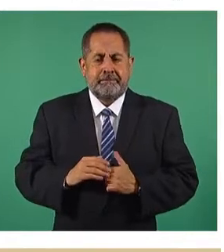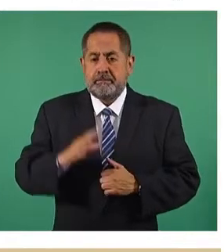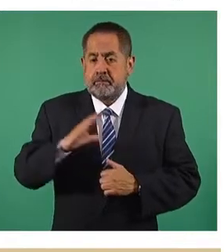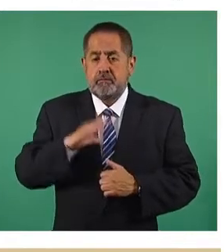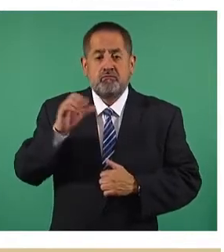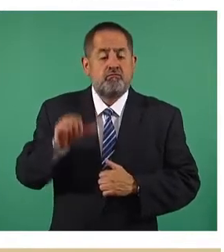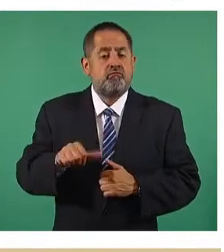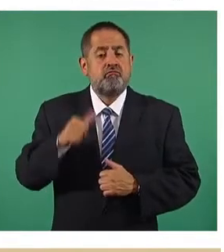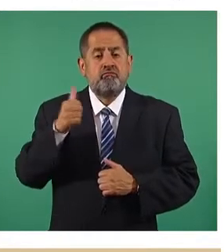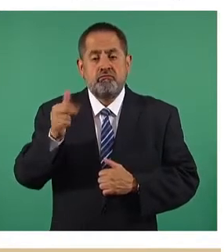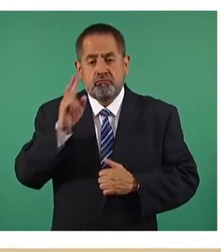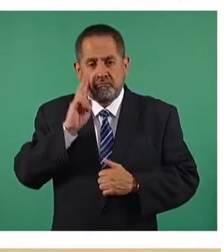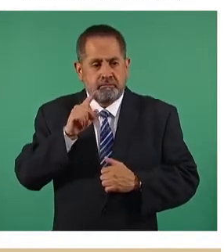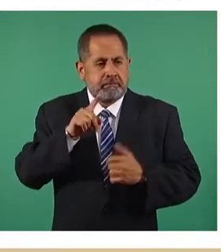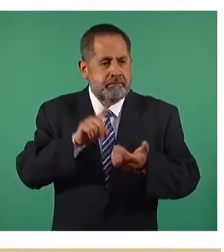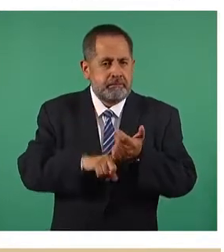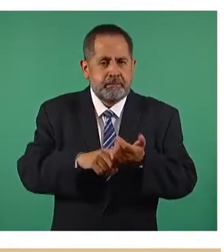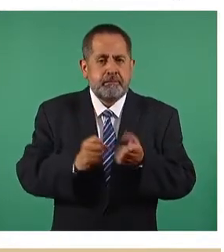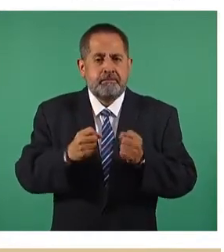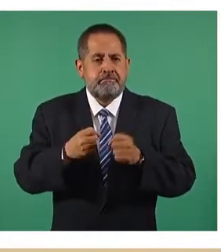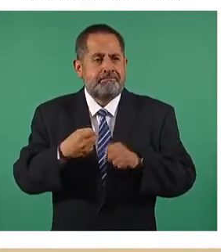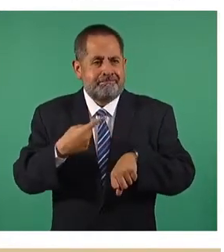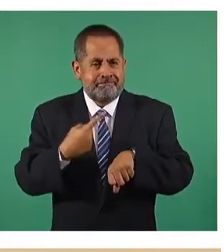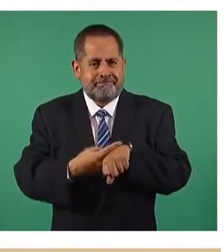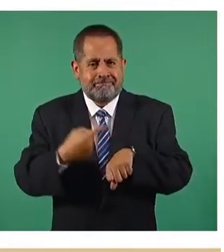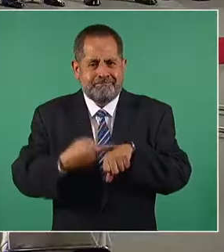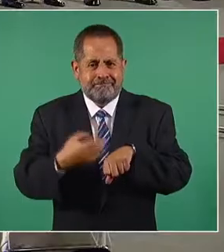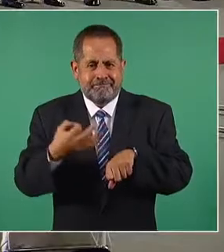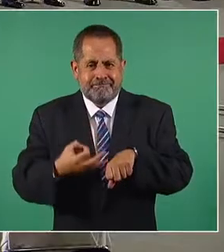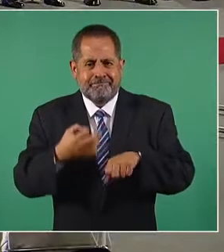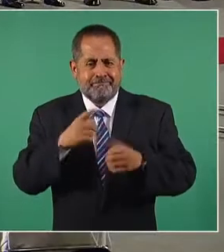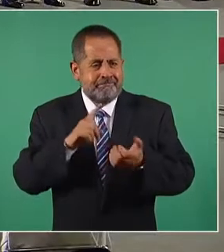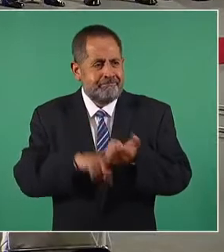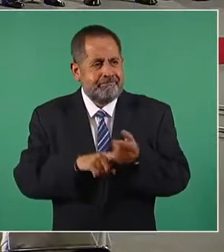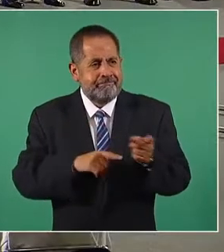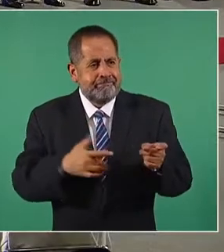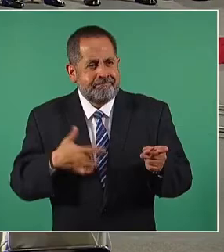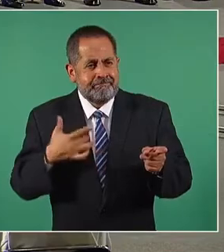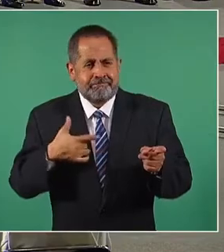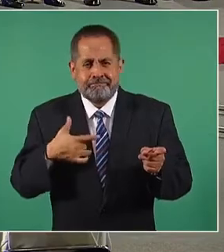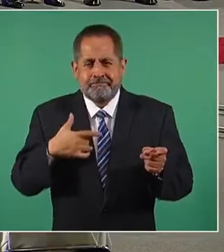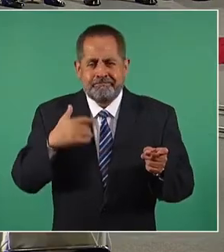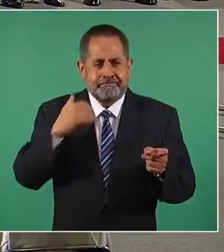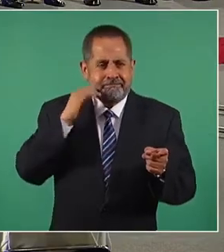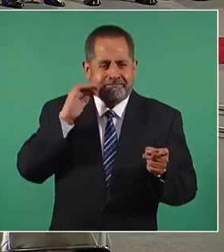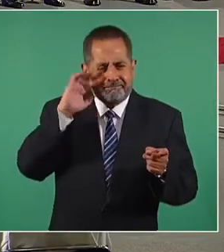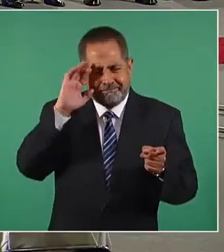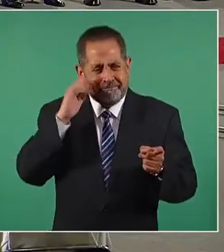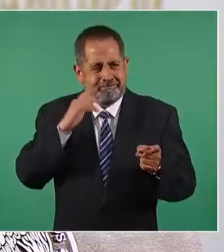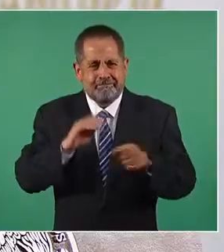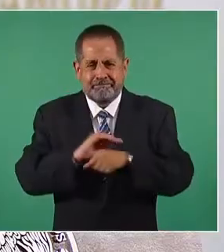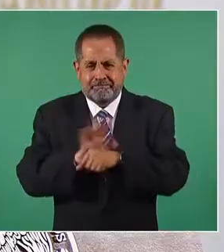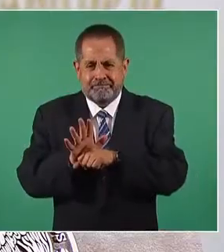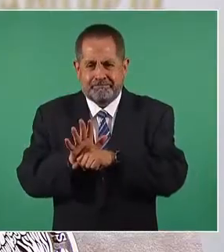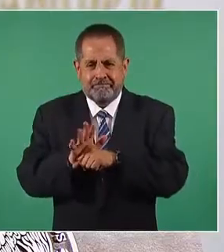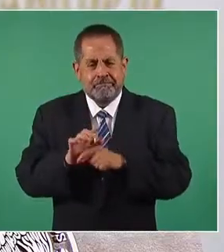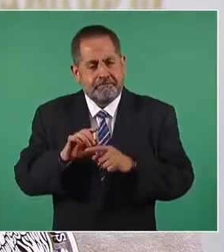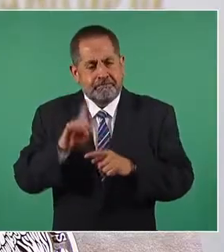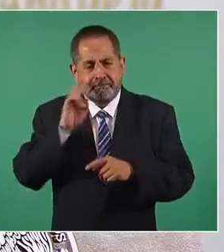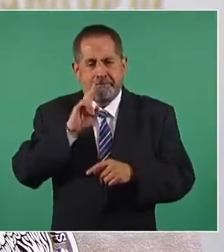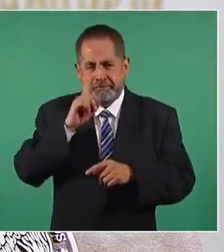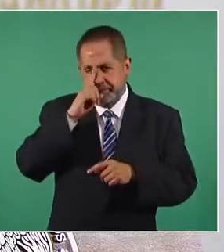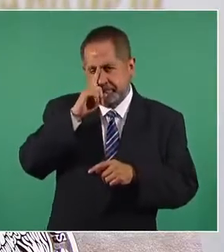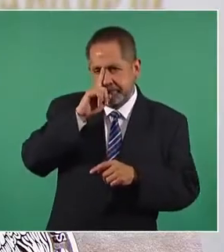con la positividad, es decir, la probabilidad de que una persona con síntomas de COVID resulte positiva a COVID cuando se le hace la